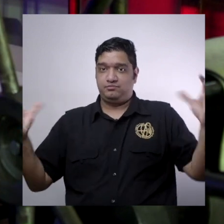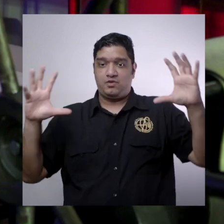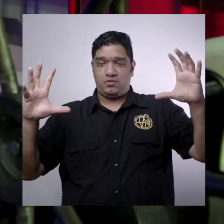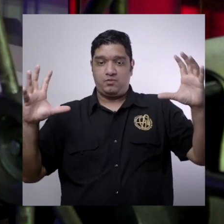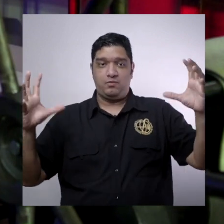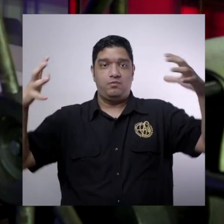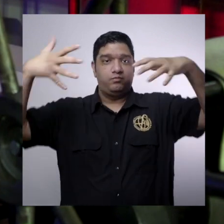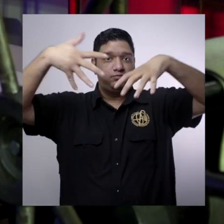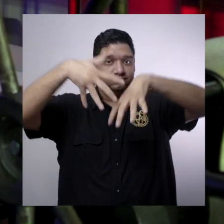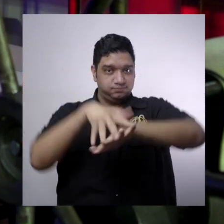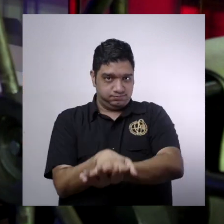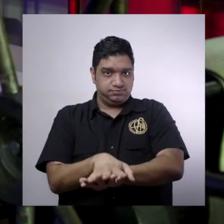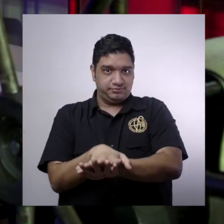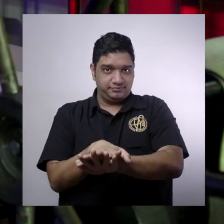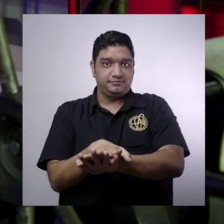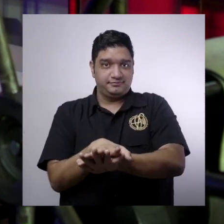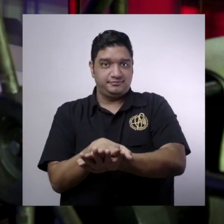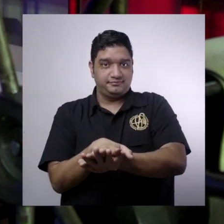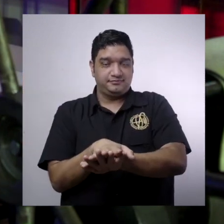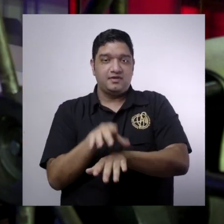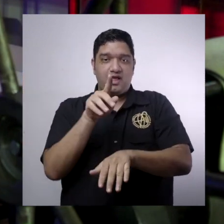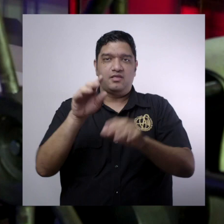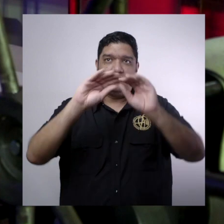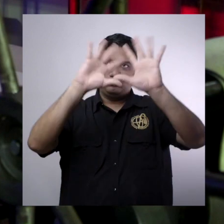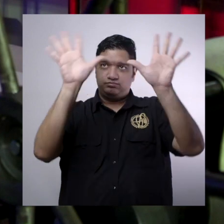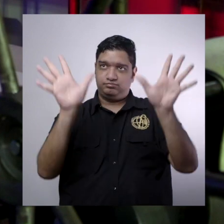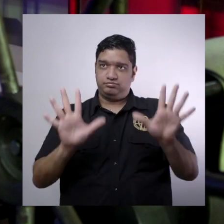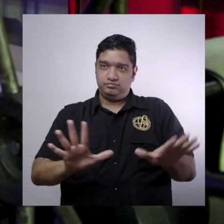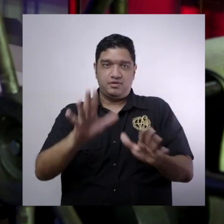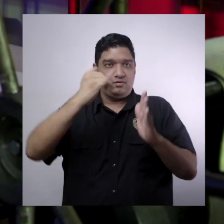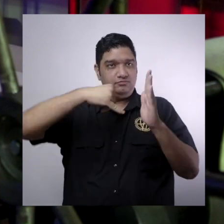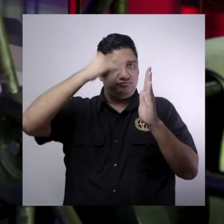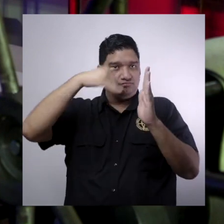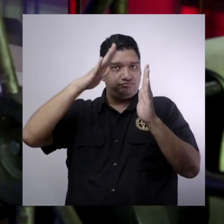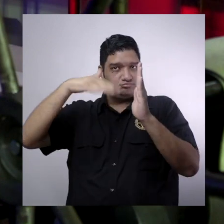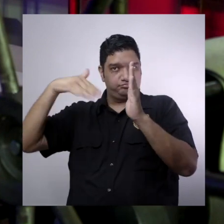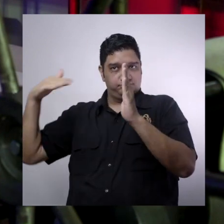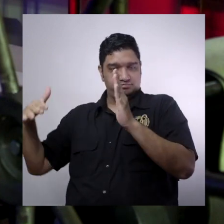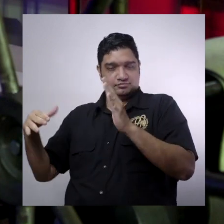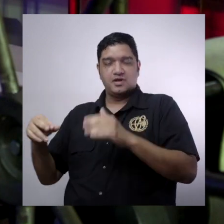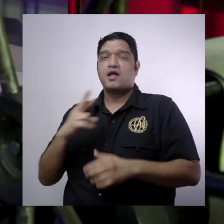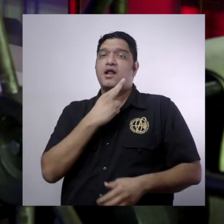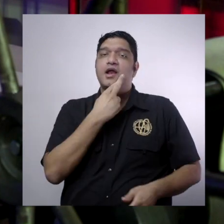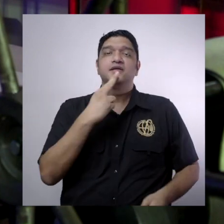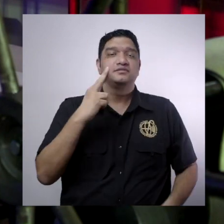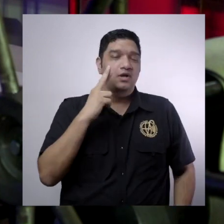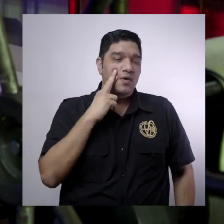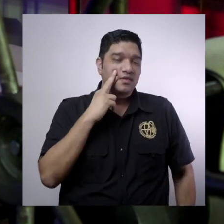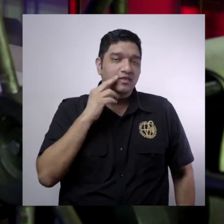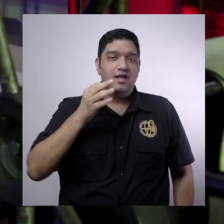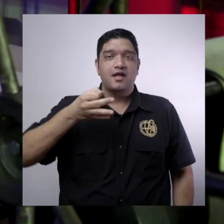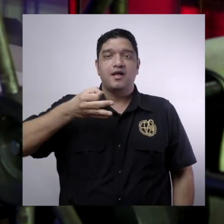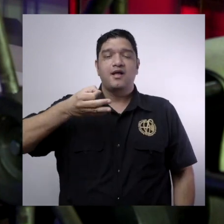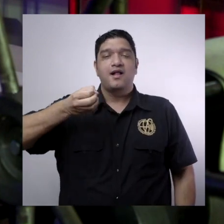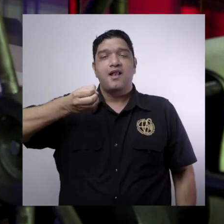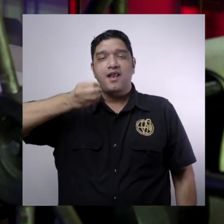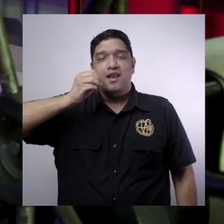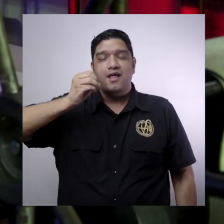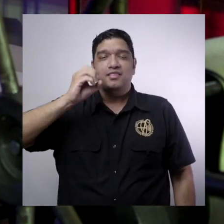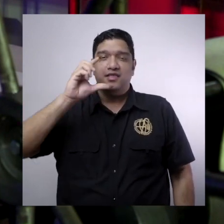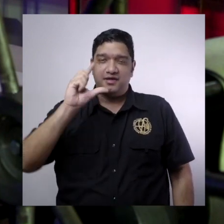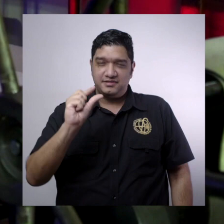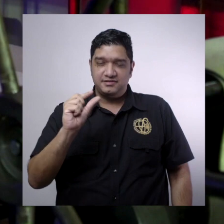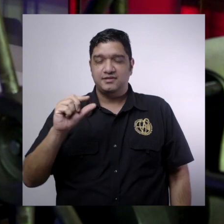de eso se va a tratar este mural nuevo que voy a hacer para la tacita de plata.